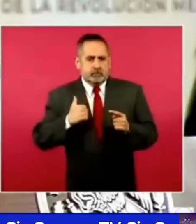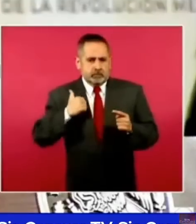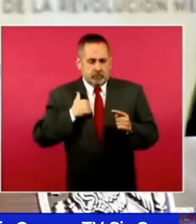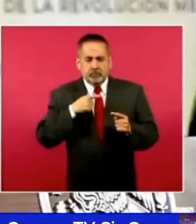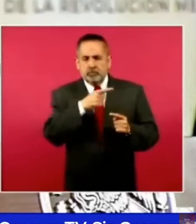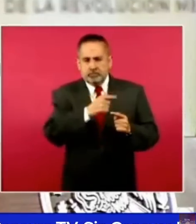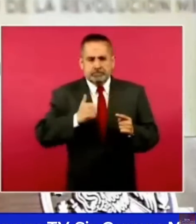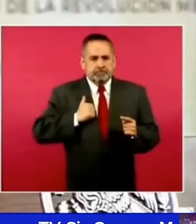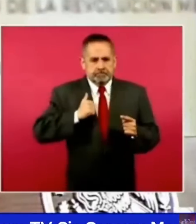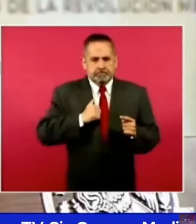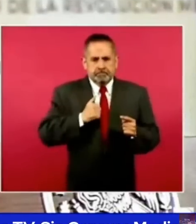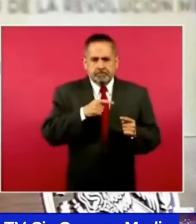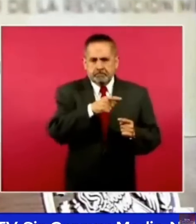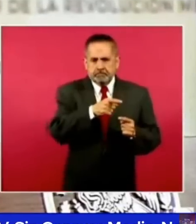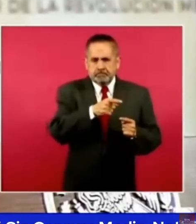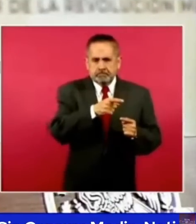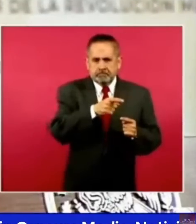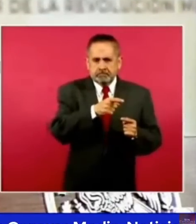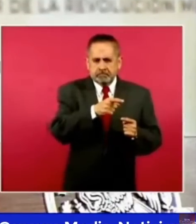Trudeau